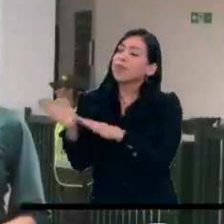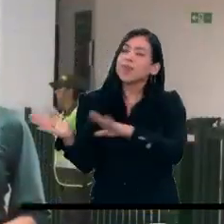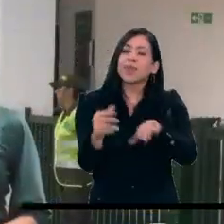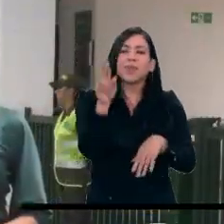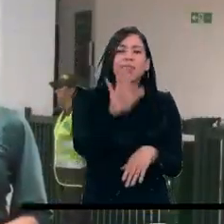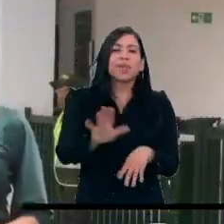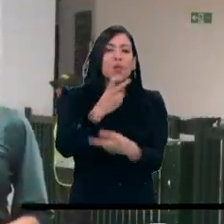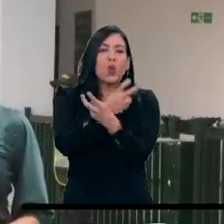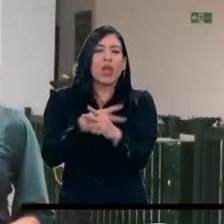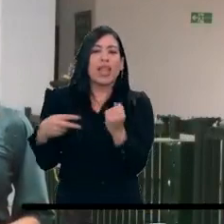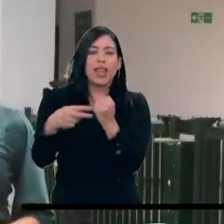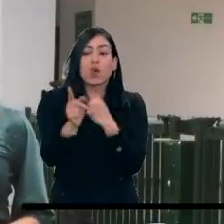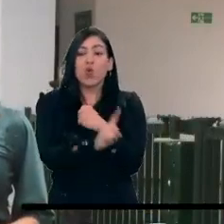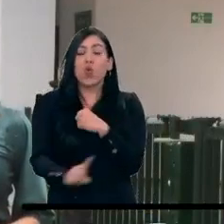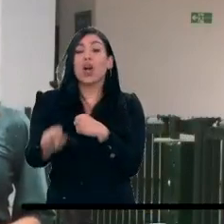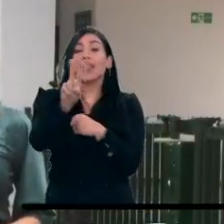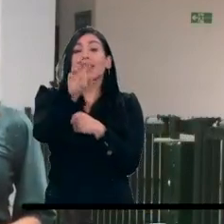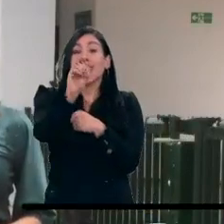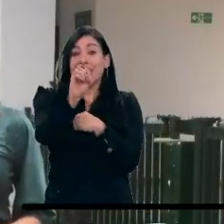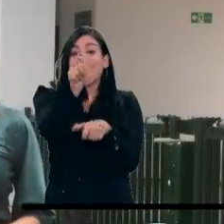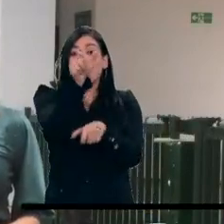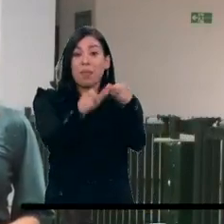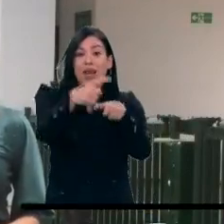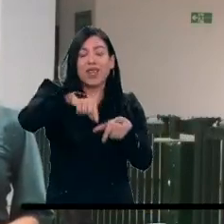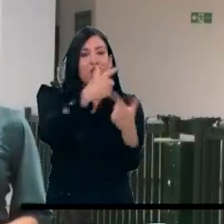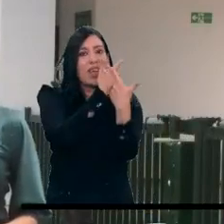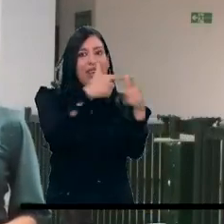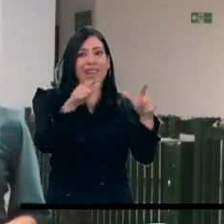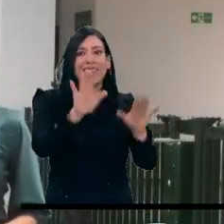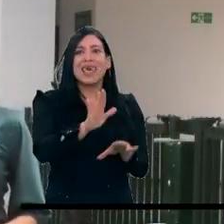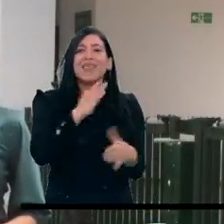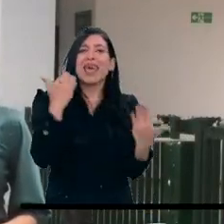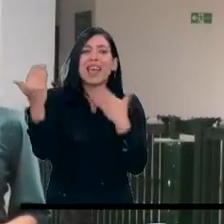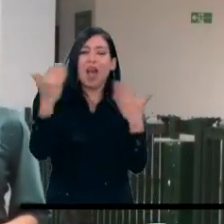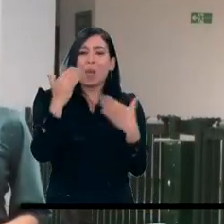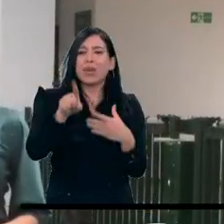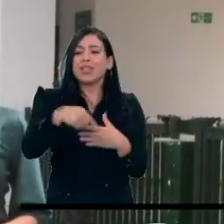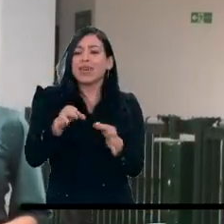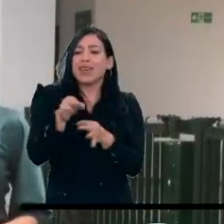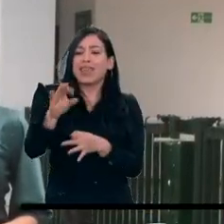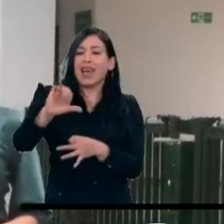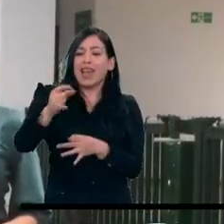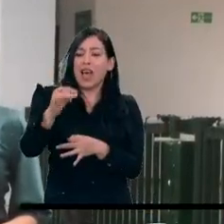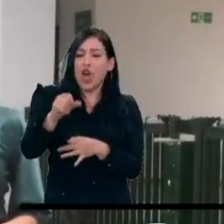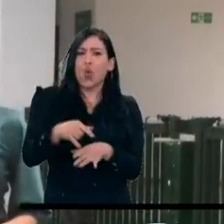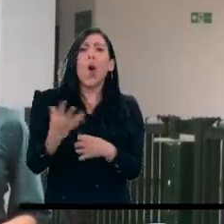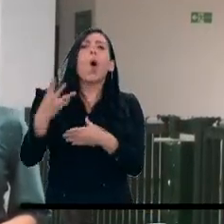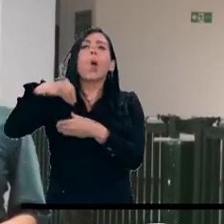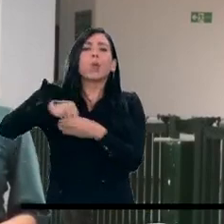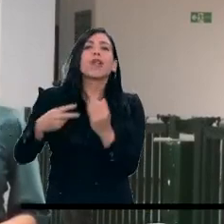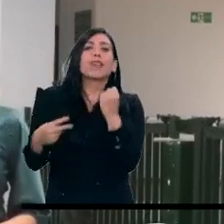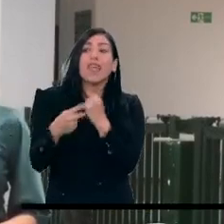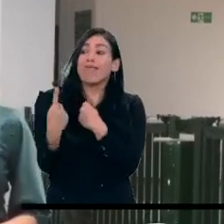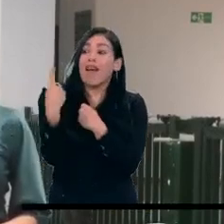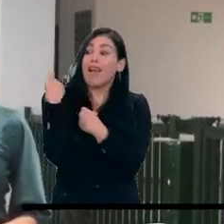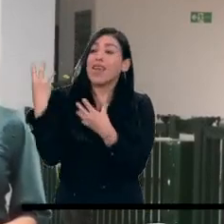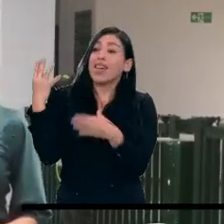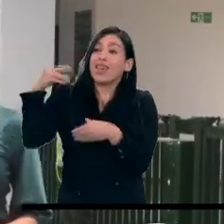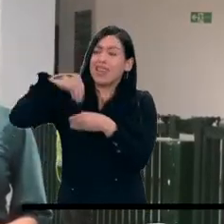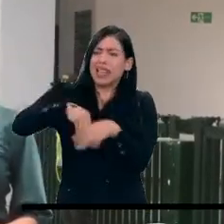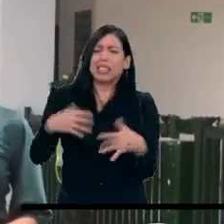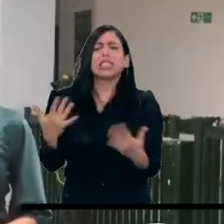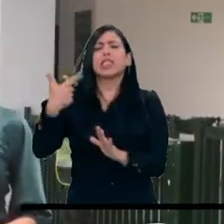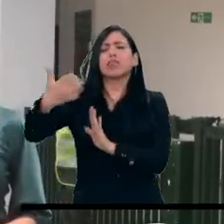Neiva continúan 70 de los 78 policías que fueron liberados por la Guardia Campesina en San Vicente del Caguán, Caquetá. Desde anoche permanecen